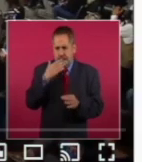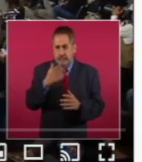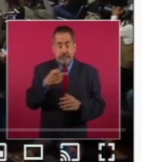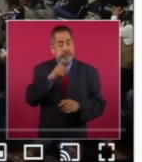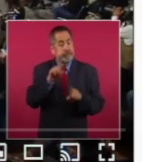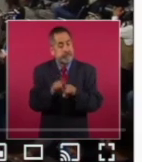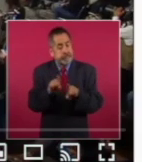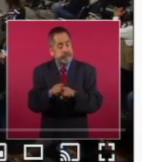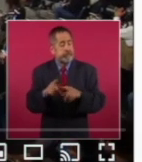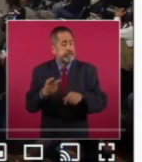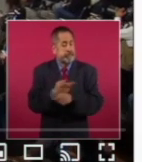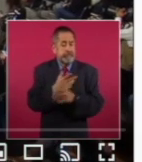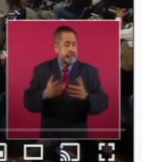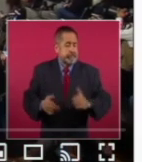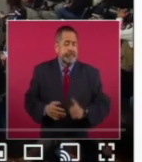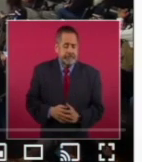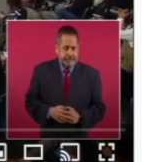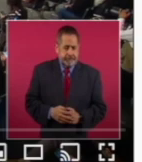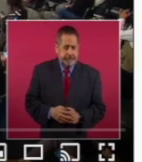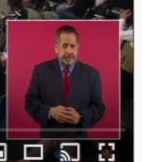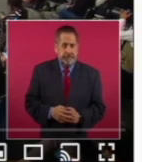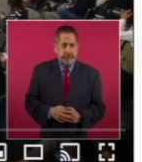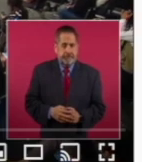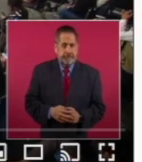Pero al mismo tiempo,